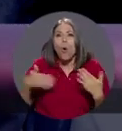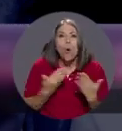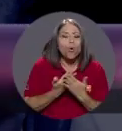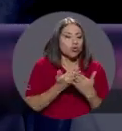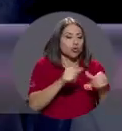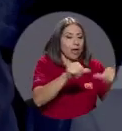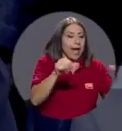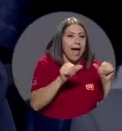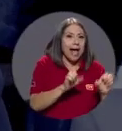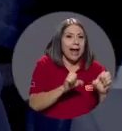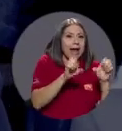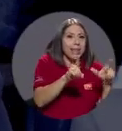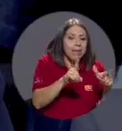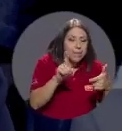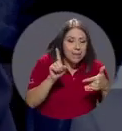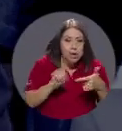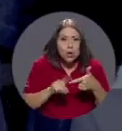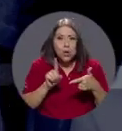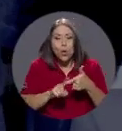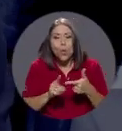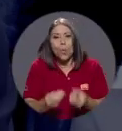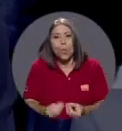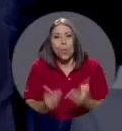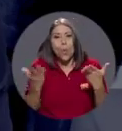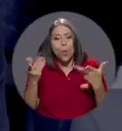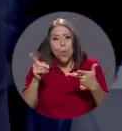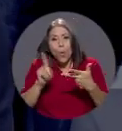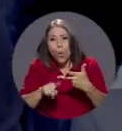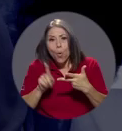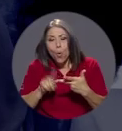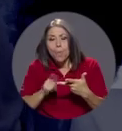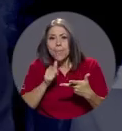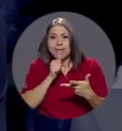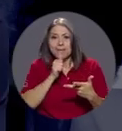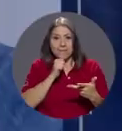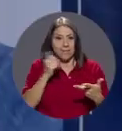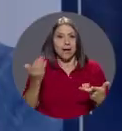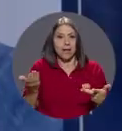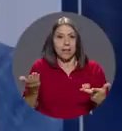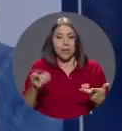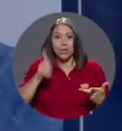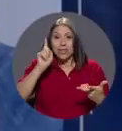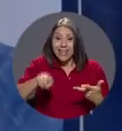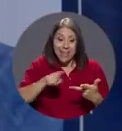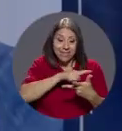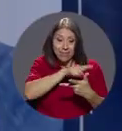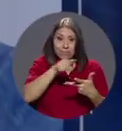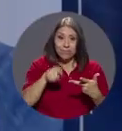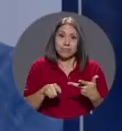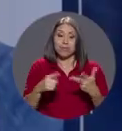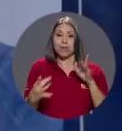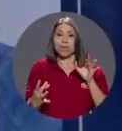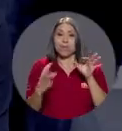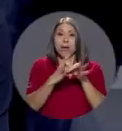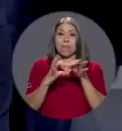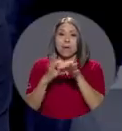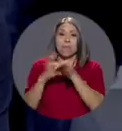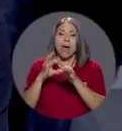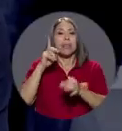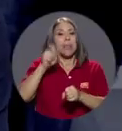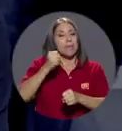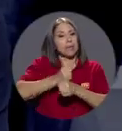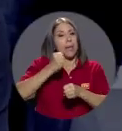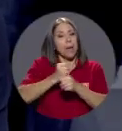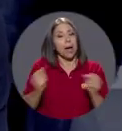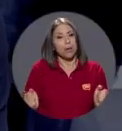sectores. El sector académico, el sector público, el sector privado, tiene que hablarse con nosotros, y